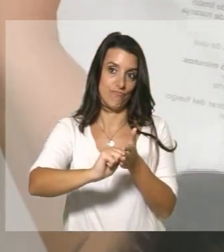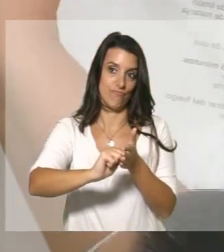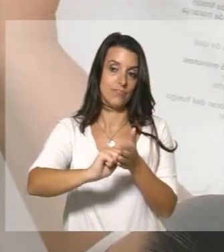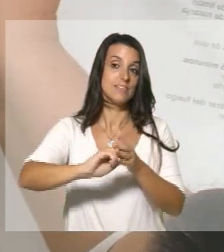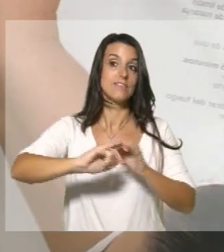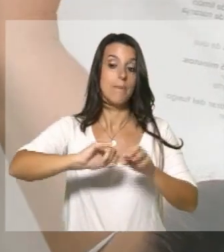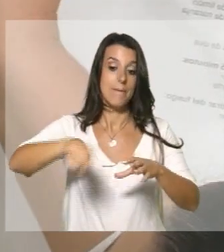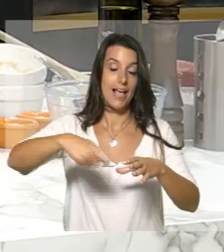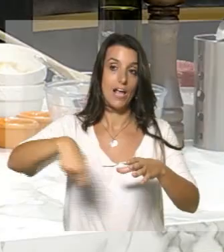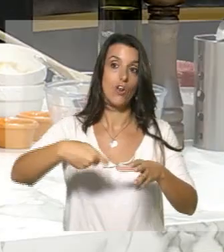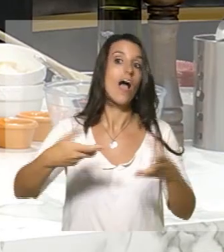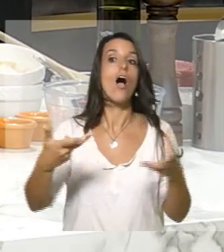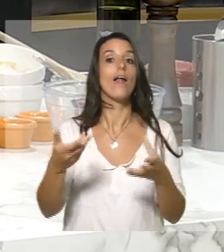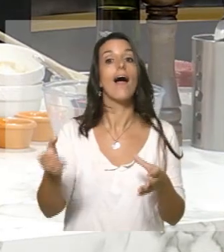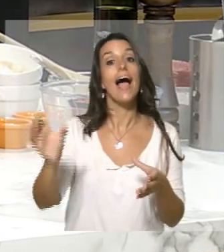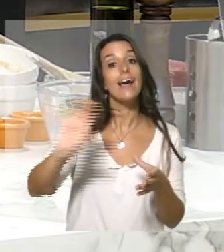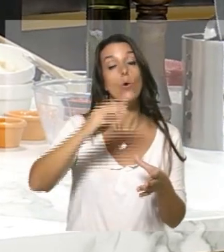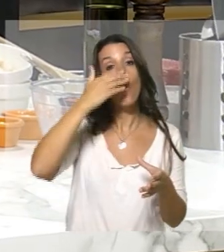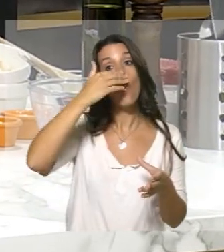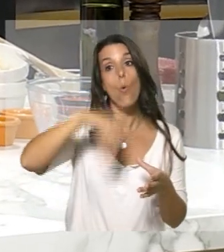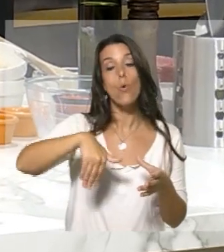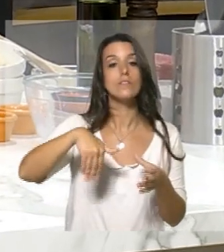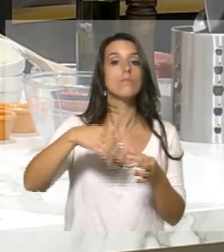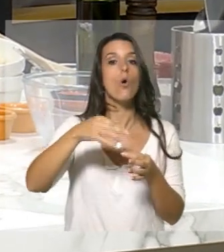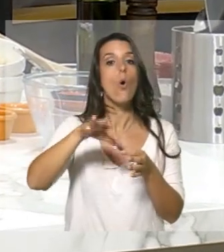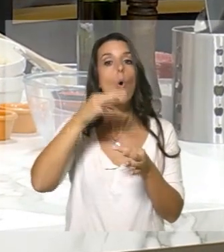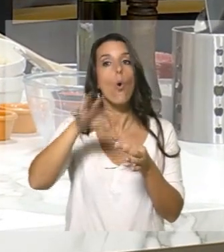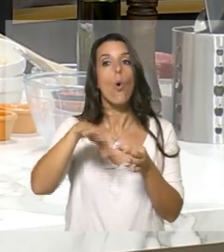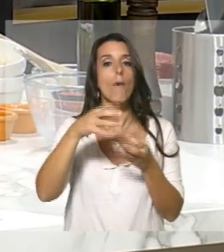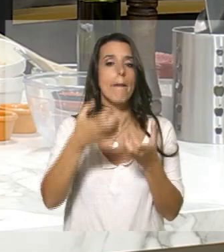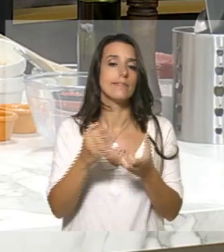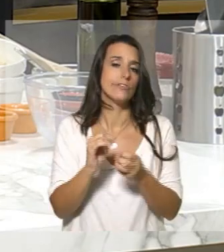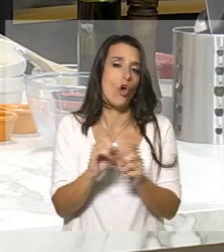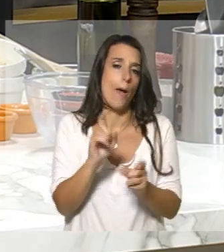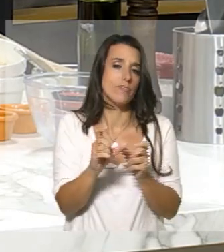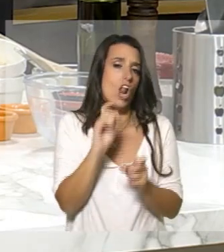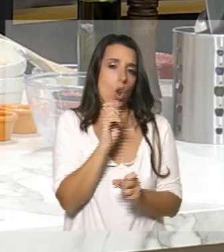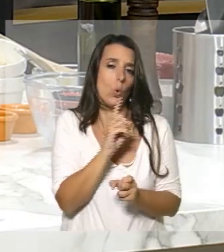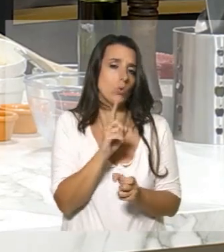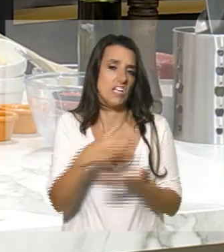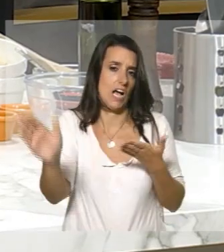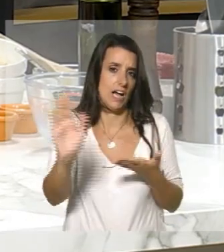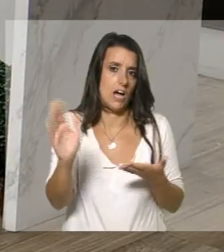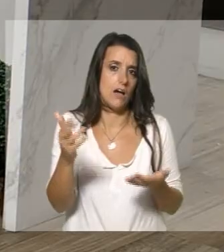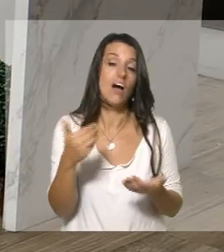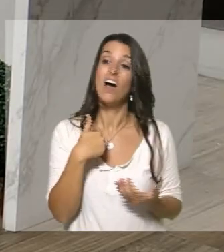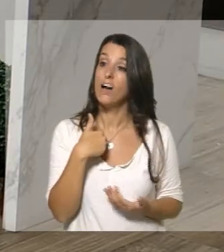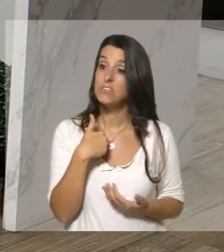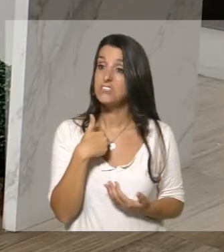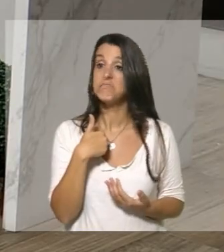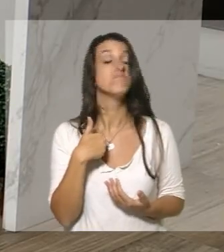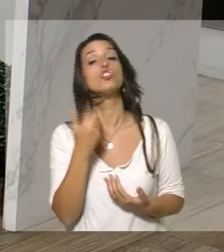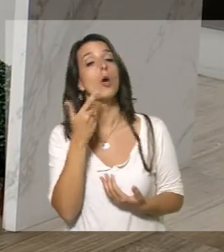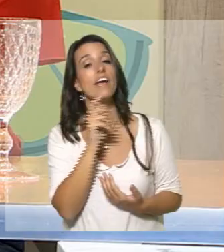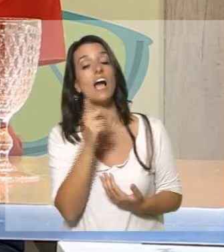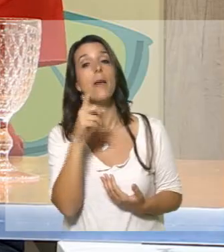Termino de mezclar y voy a agregar pasas de uva. Que se las pueden poner o no, porque hay gente que no le gusta. ¿Viste? A mí las pasas de uva no es algo que me